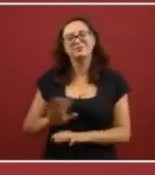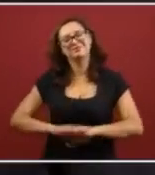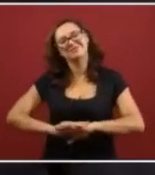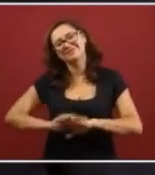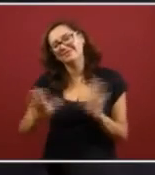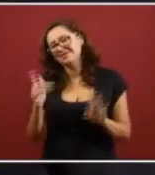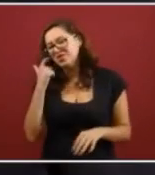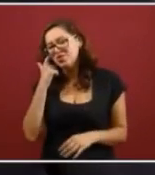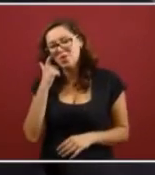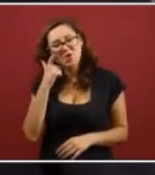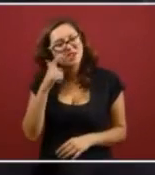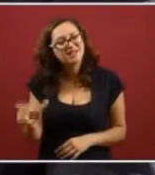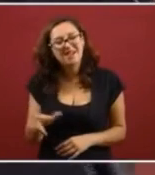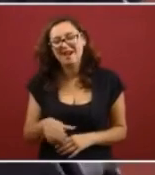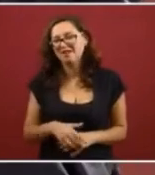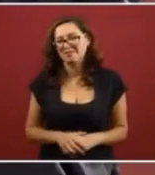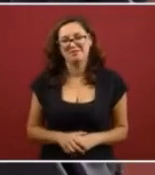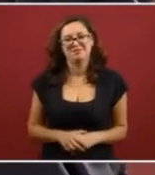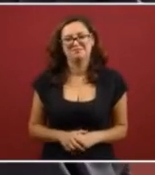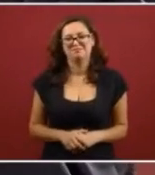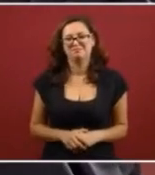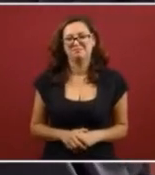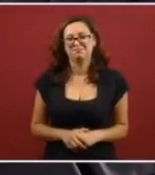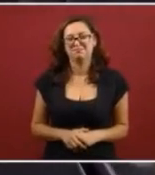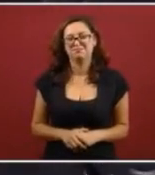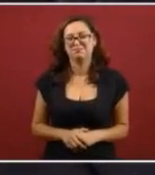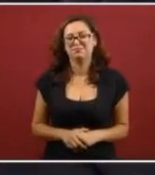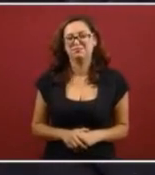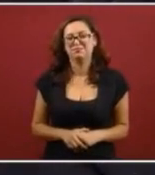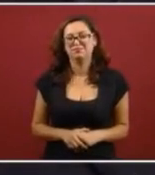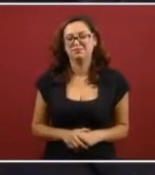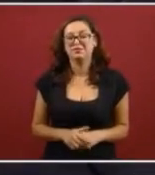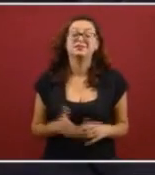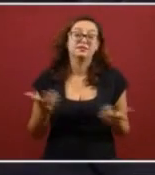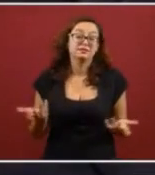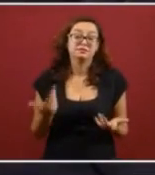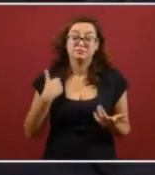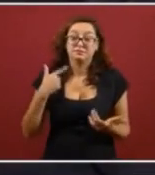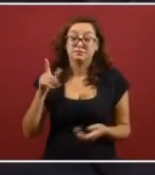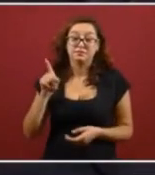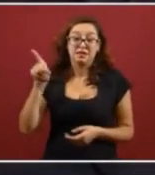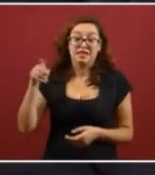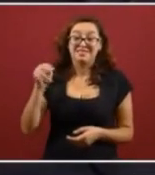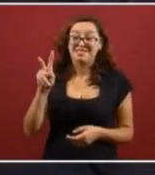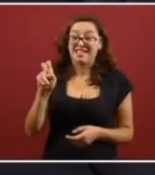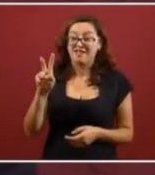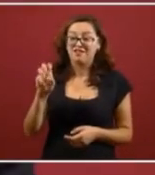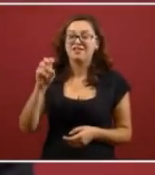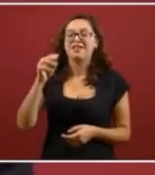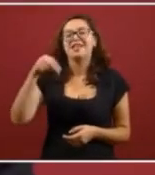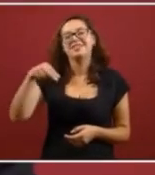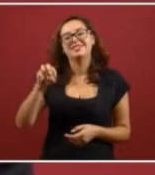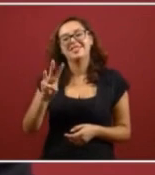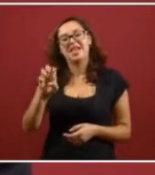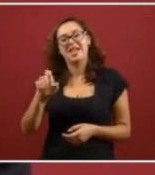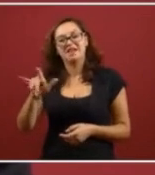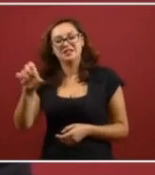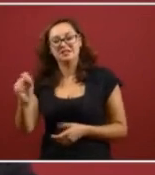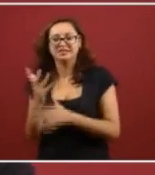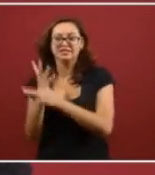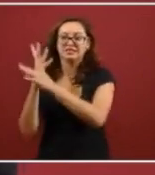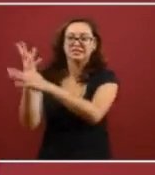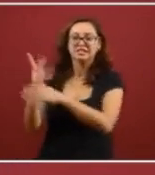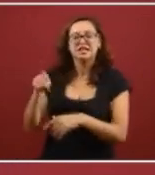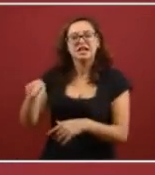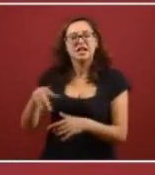much less seguir la máxima, el consejo de Goebbels, and to, de to que not to una follow que se repite muchas